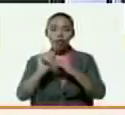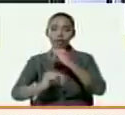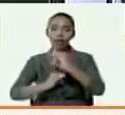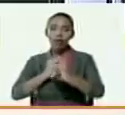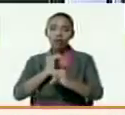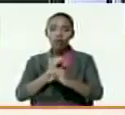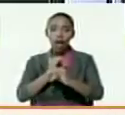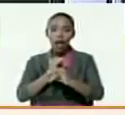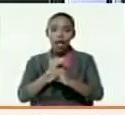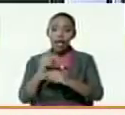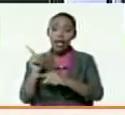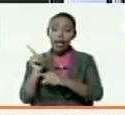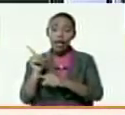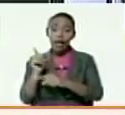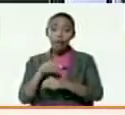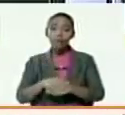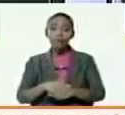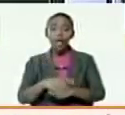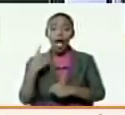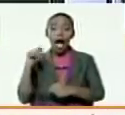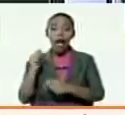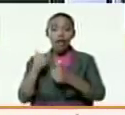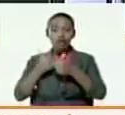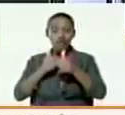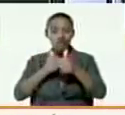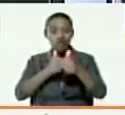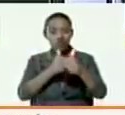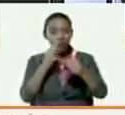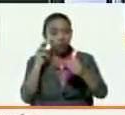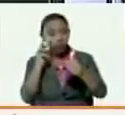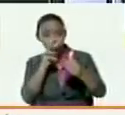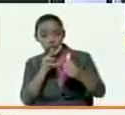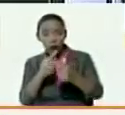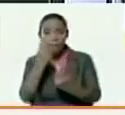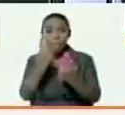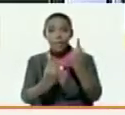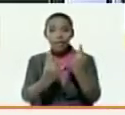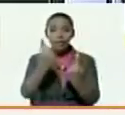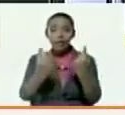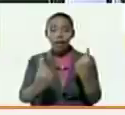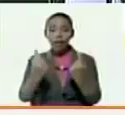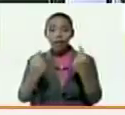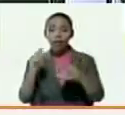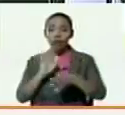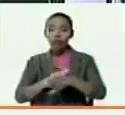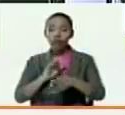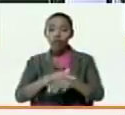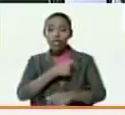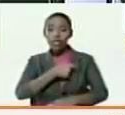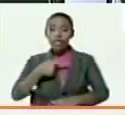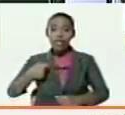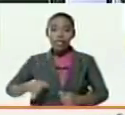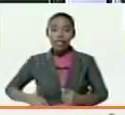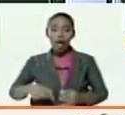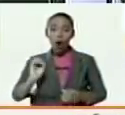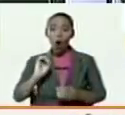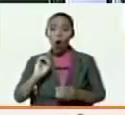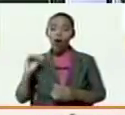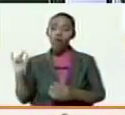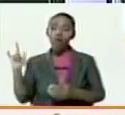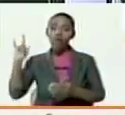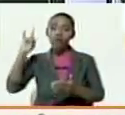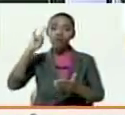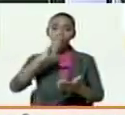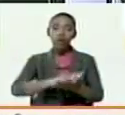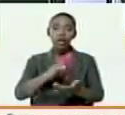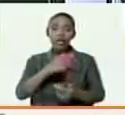internacionales que han ha hecho seguimiento a pacientes hasta ahora procedentes de China o que en su trayecto han pasado por China,